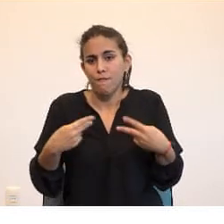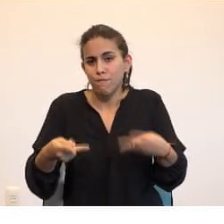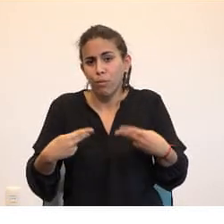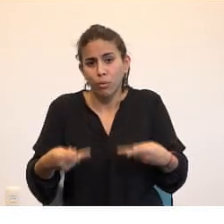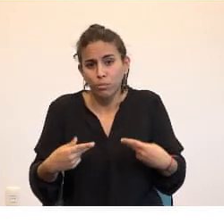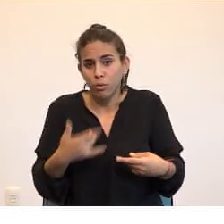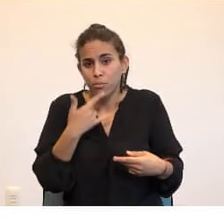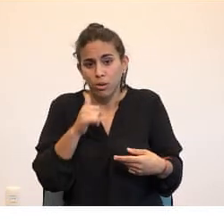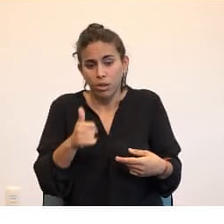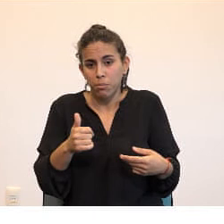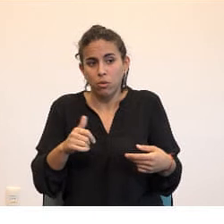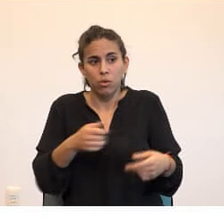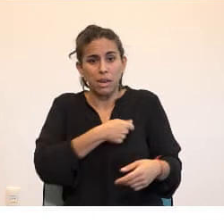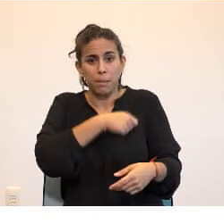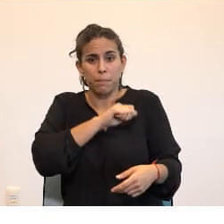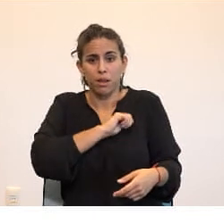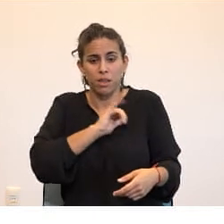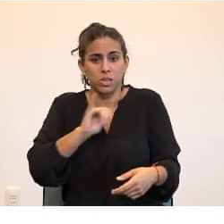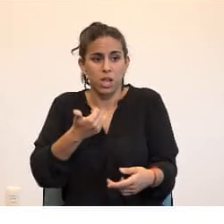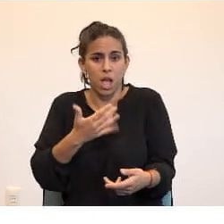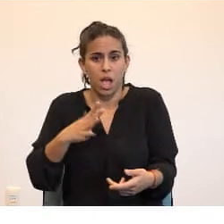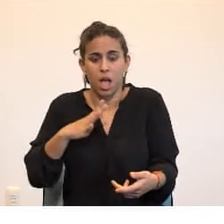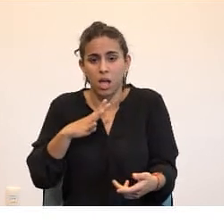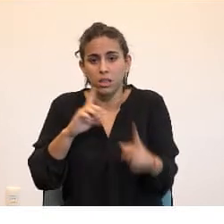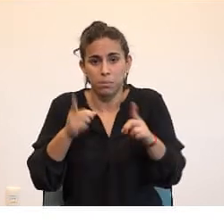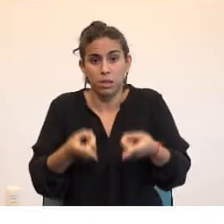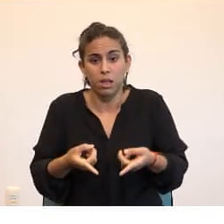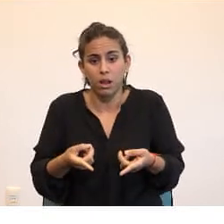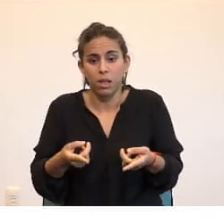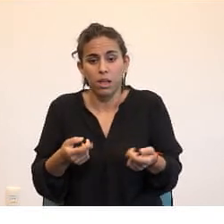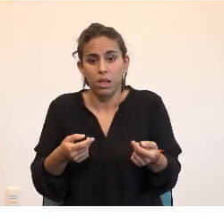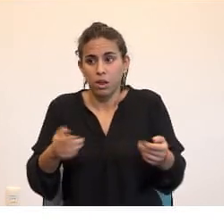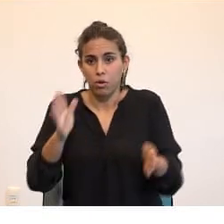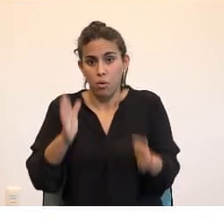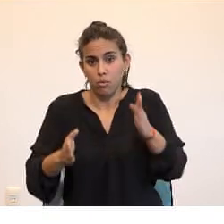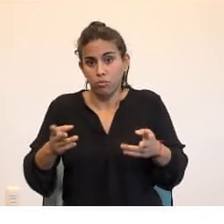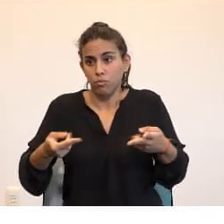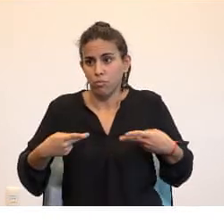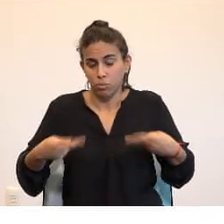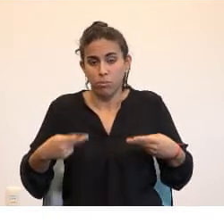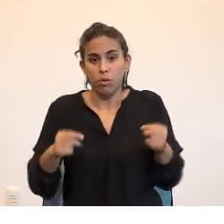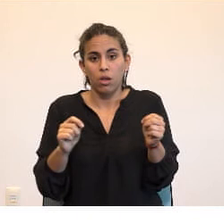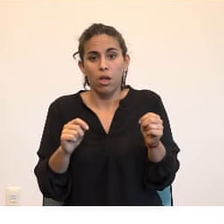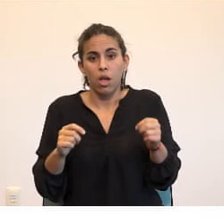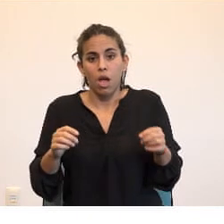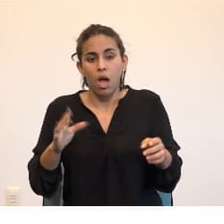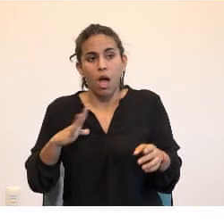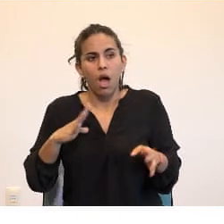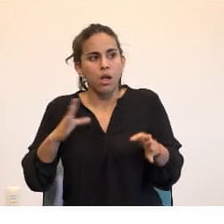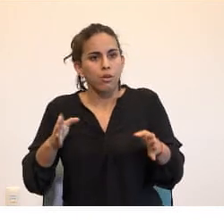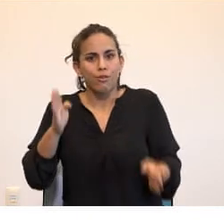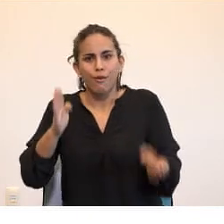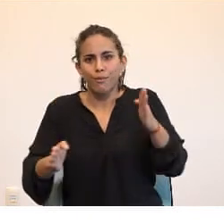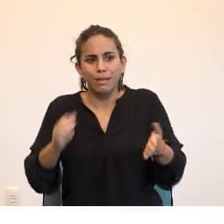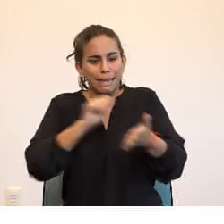es nuevo. En España ya hay varios medios que lo hacen, pero Forbes desde hace ya unos años cuenta con robots que escriben titulares, que